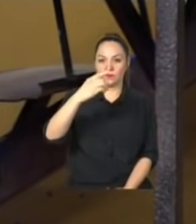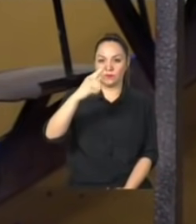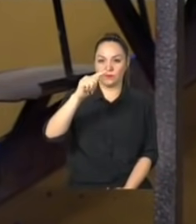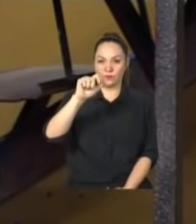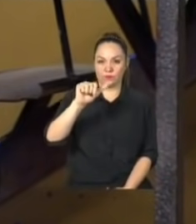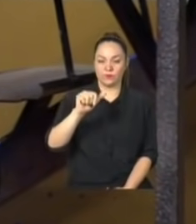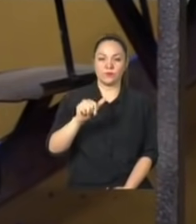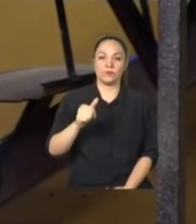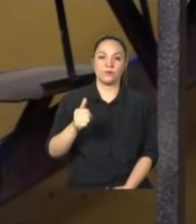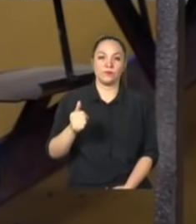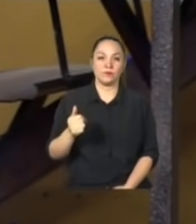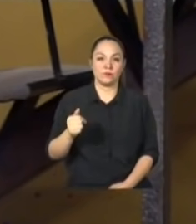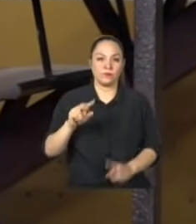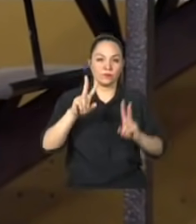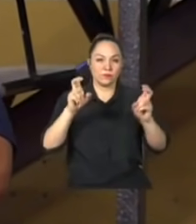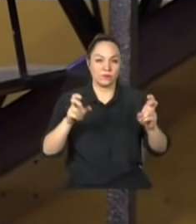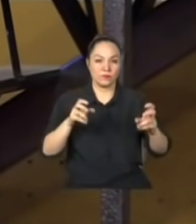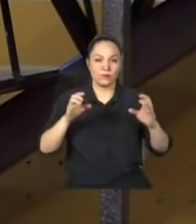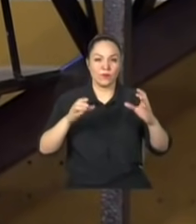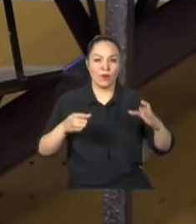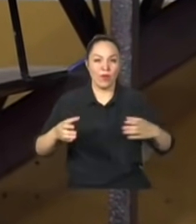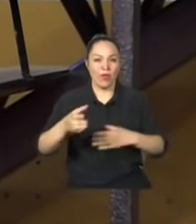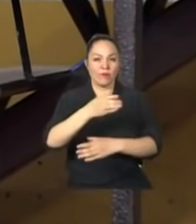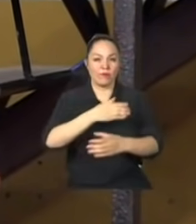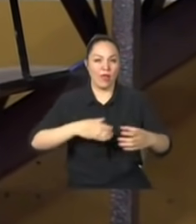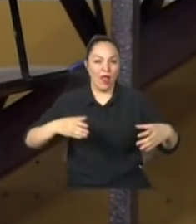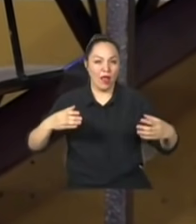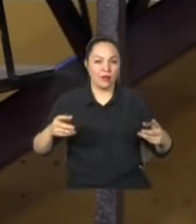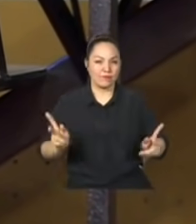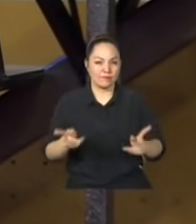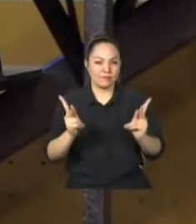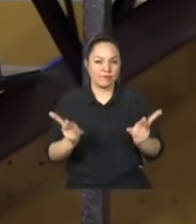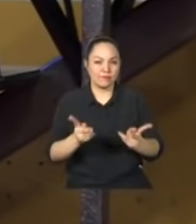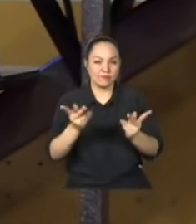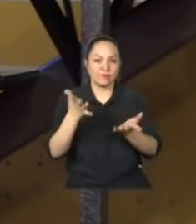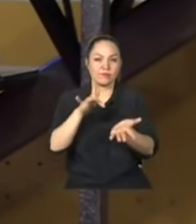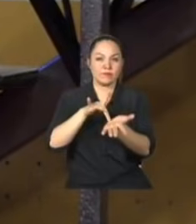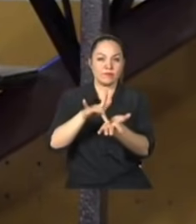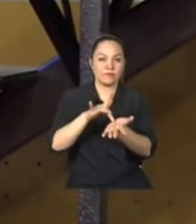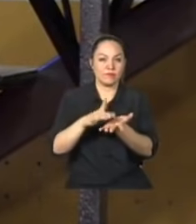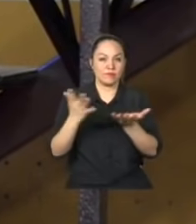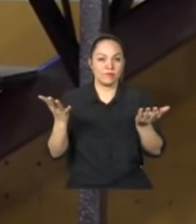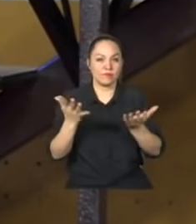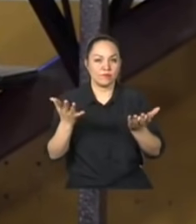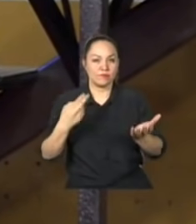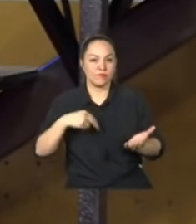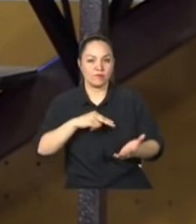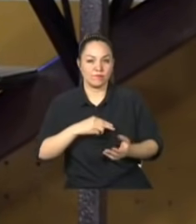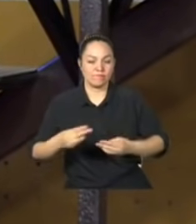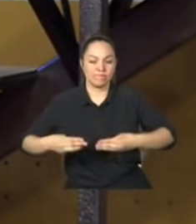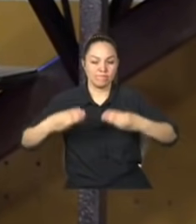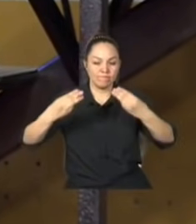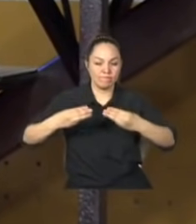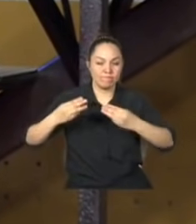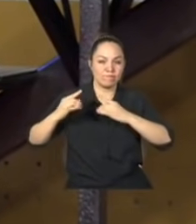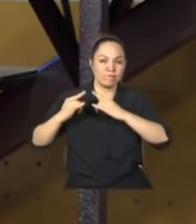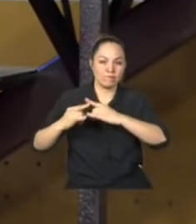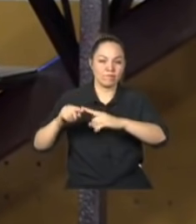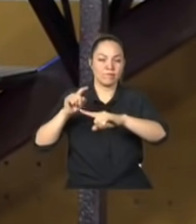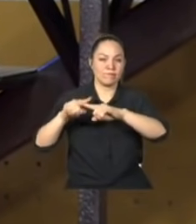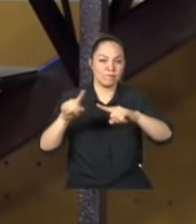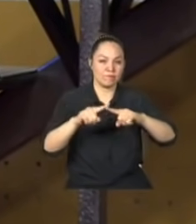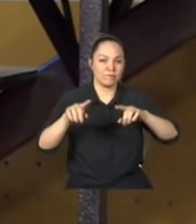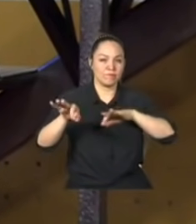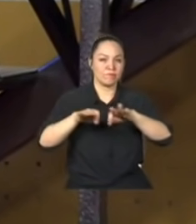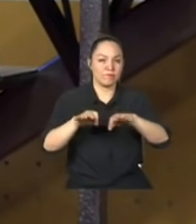Sobre el comercio, ¿cuál es el apoyo que le va a los comerciantes? Como nosotros que dibujamos en los mercados y todo eso. Entonces quería ver